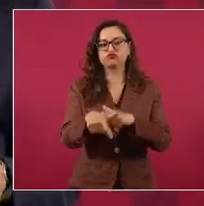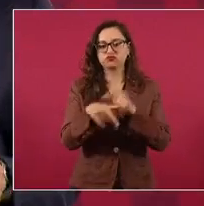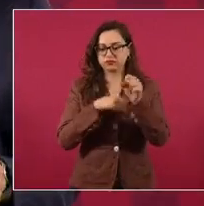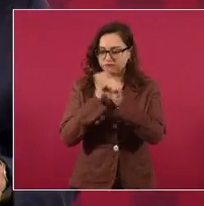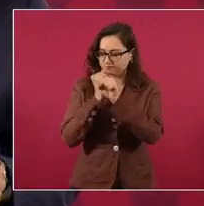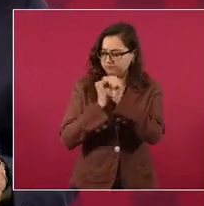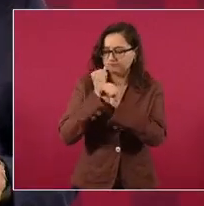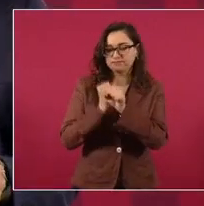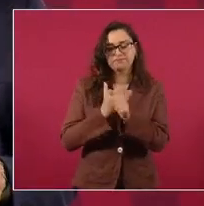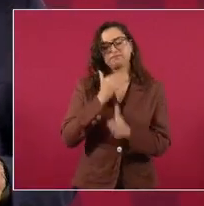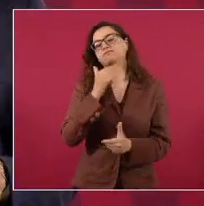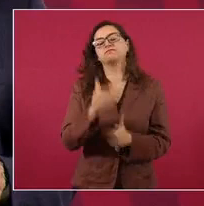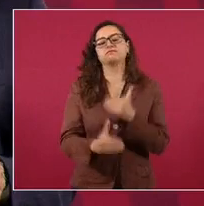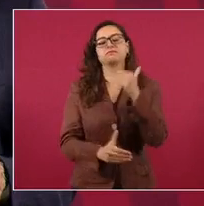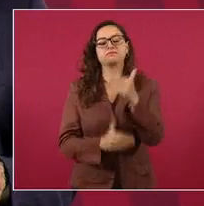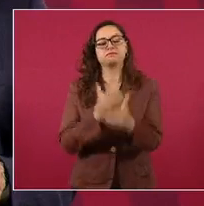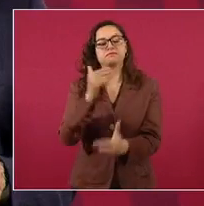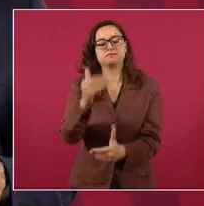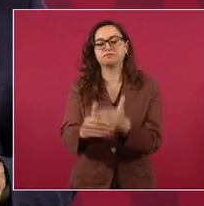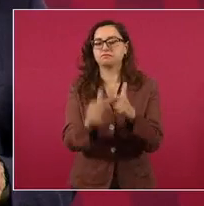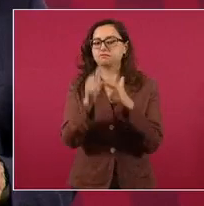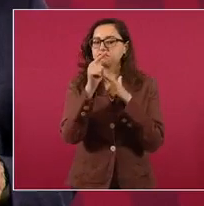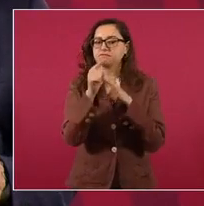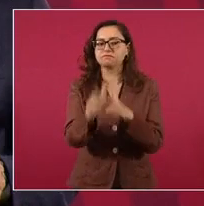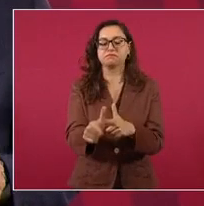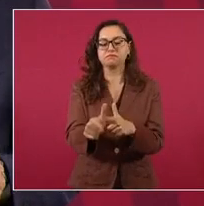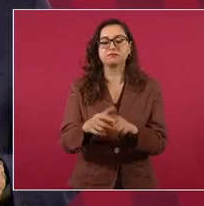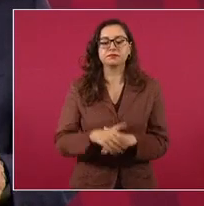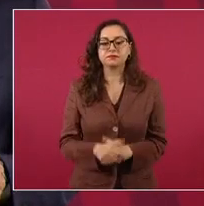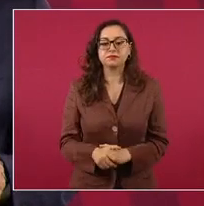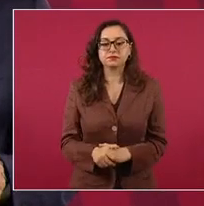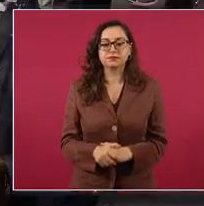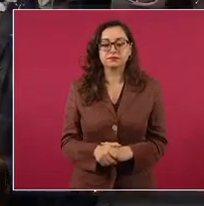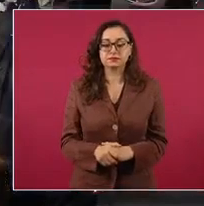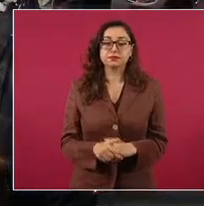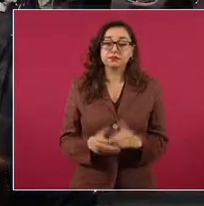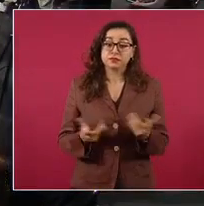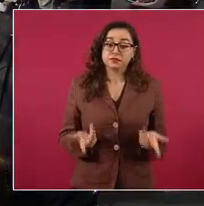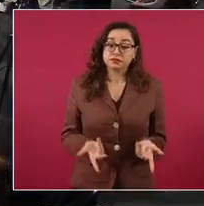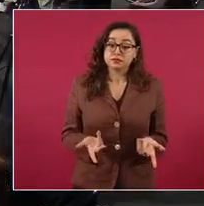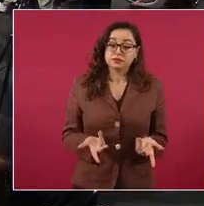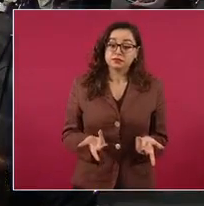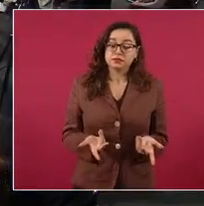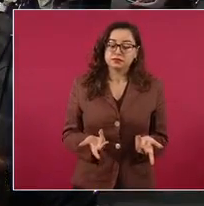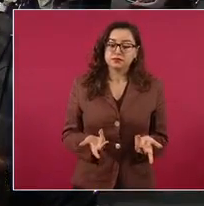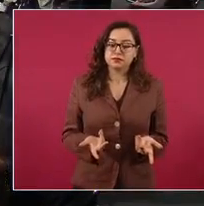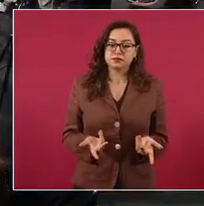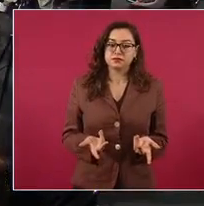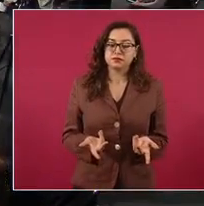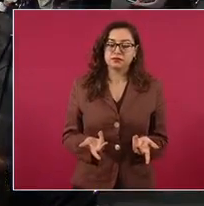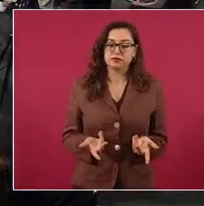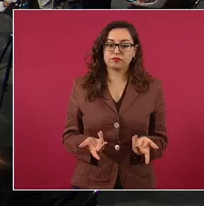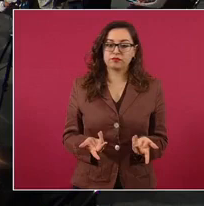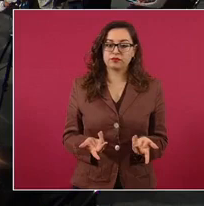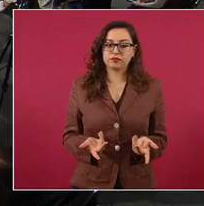con la investigación y uno de los